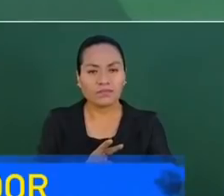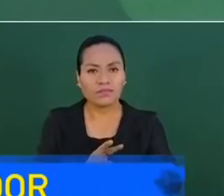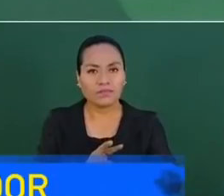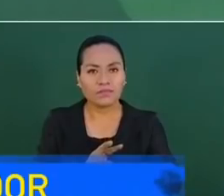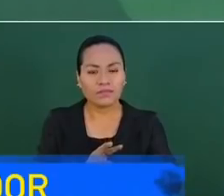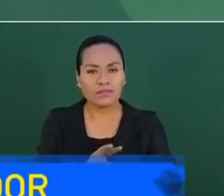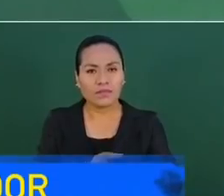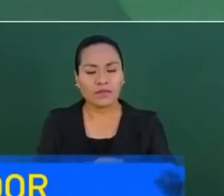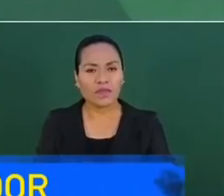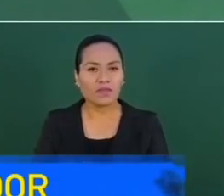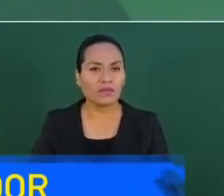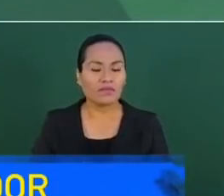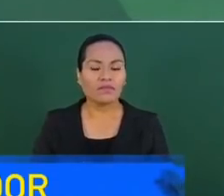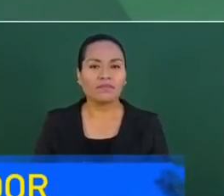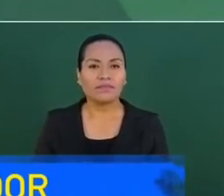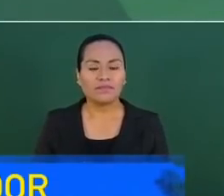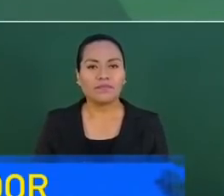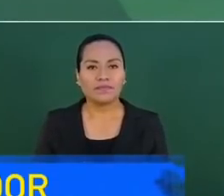no hay